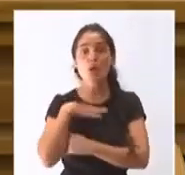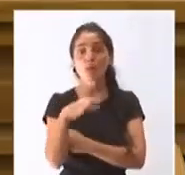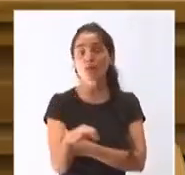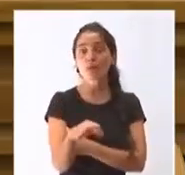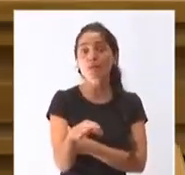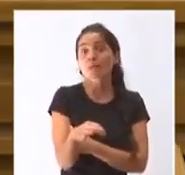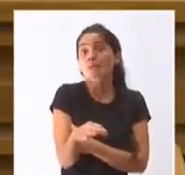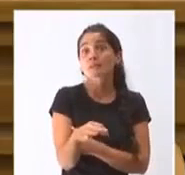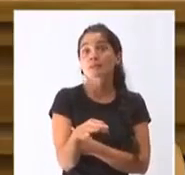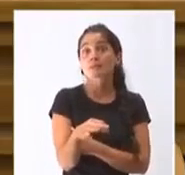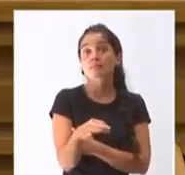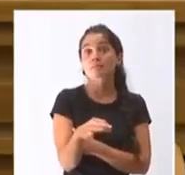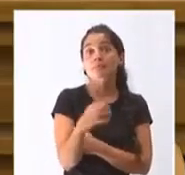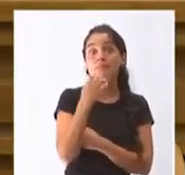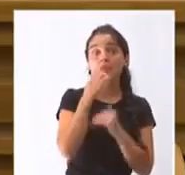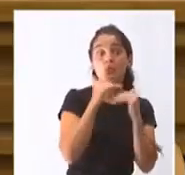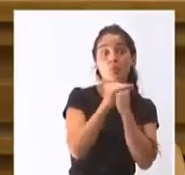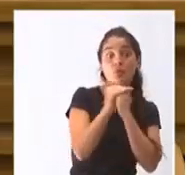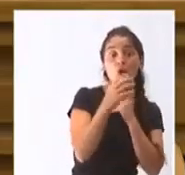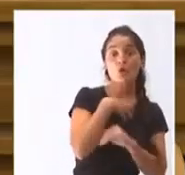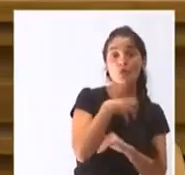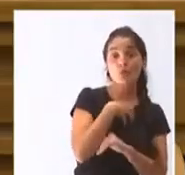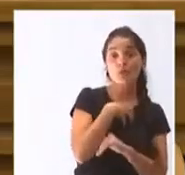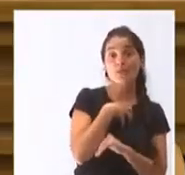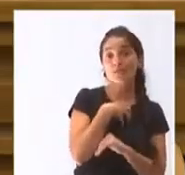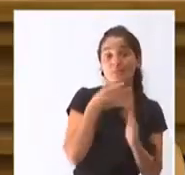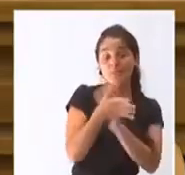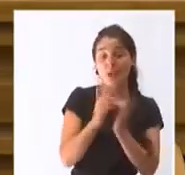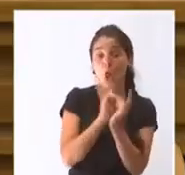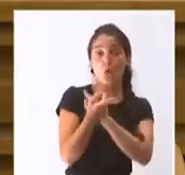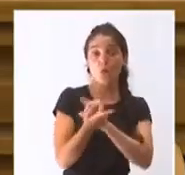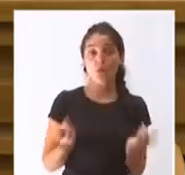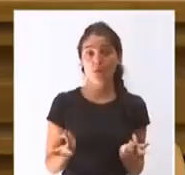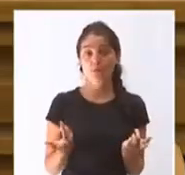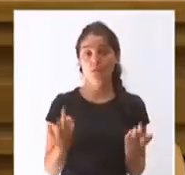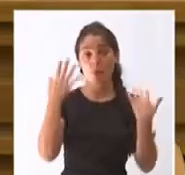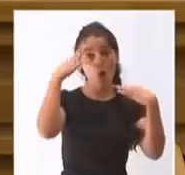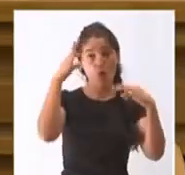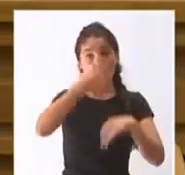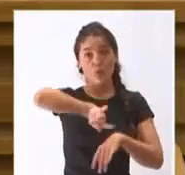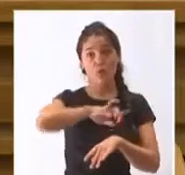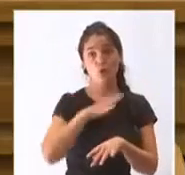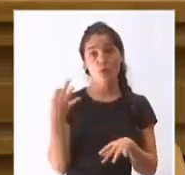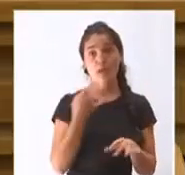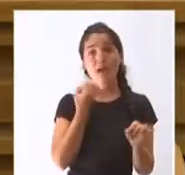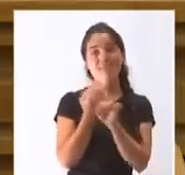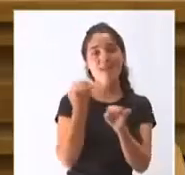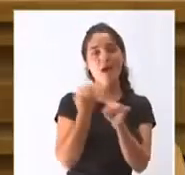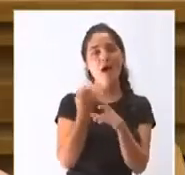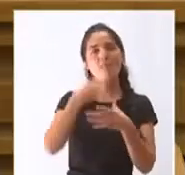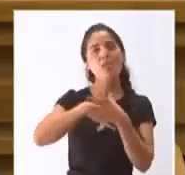definición insostenible lo dice todo no es sostenible vamos a obviamente a trabajar con una línea que además